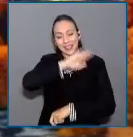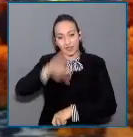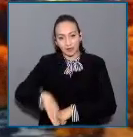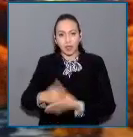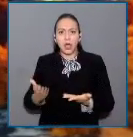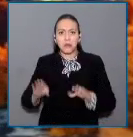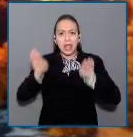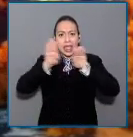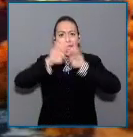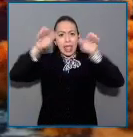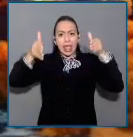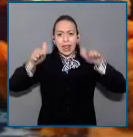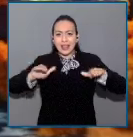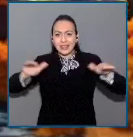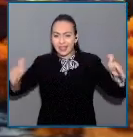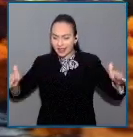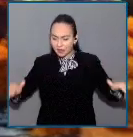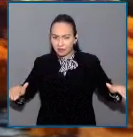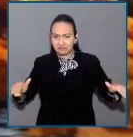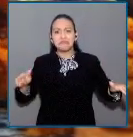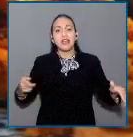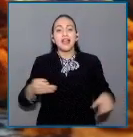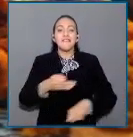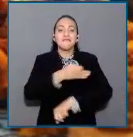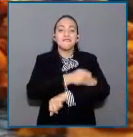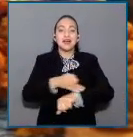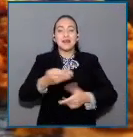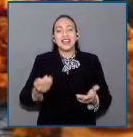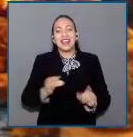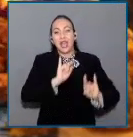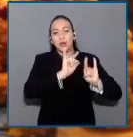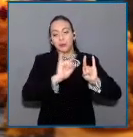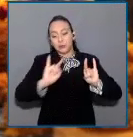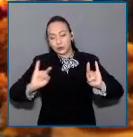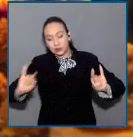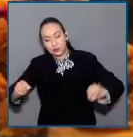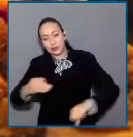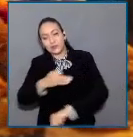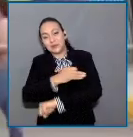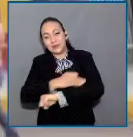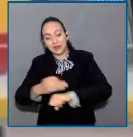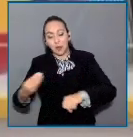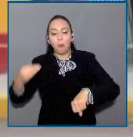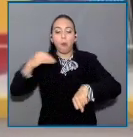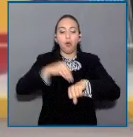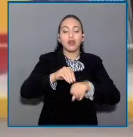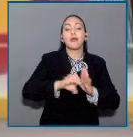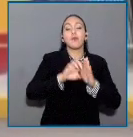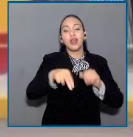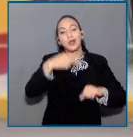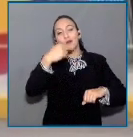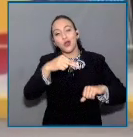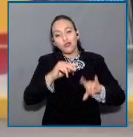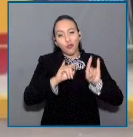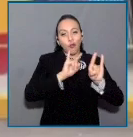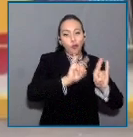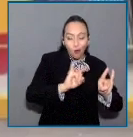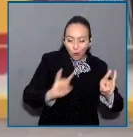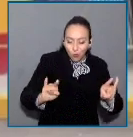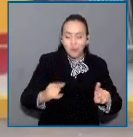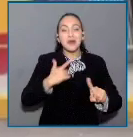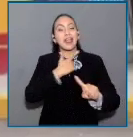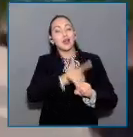da un significado propio a estas calaveritas, incorporando elementos como el nombre, aficiones, gustos de